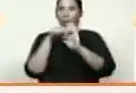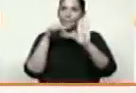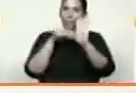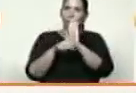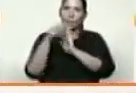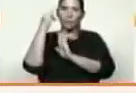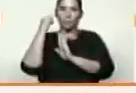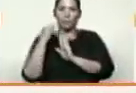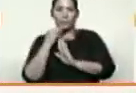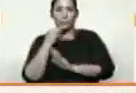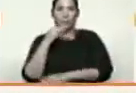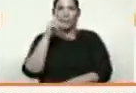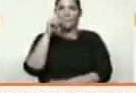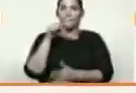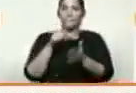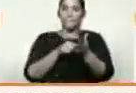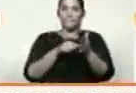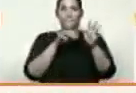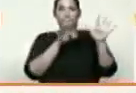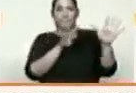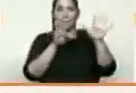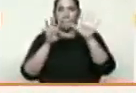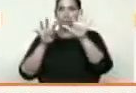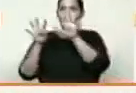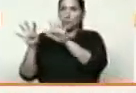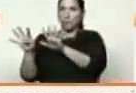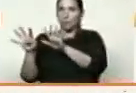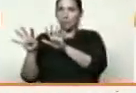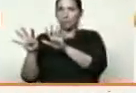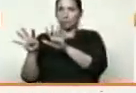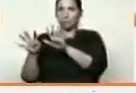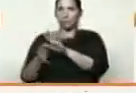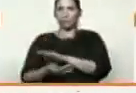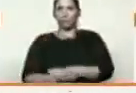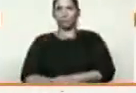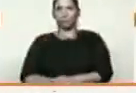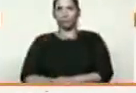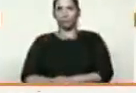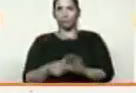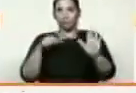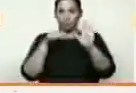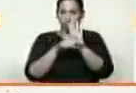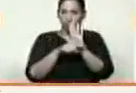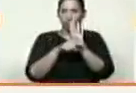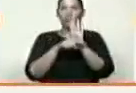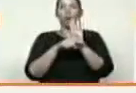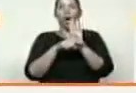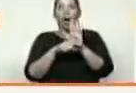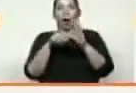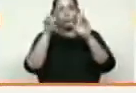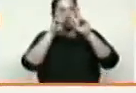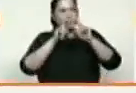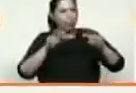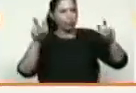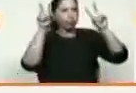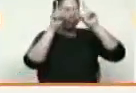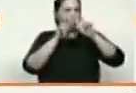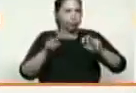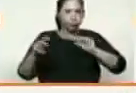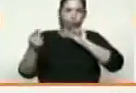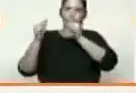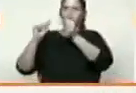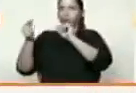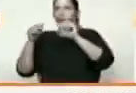de 1999, discutir artículo por artículo, discutir título por